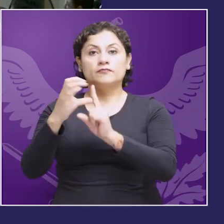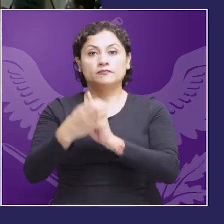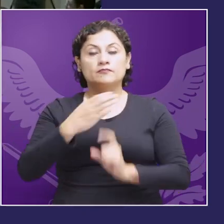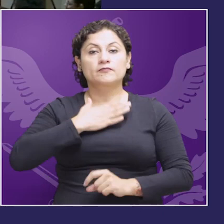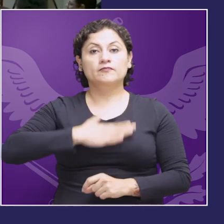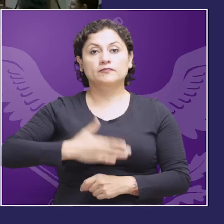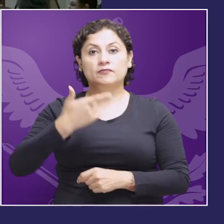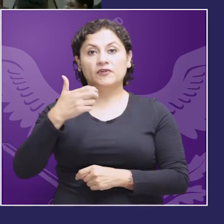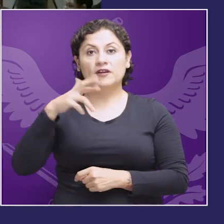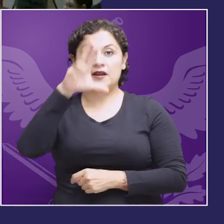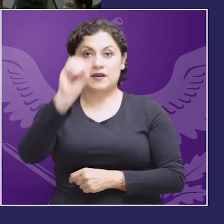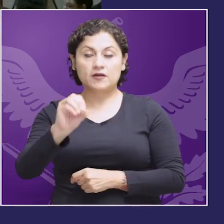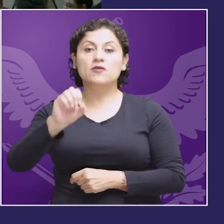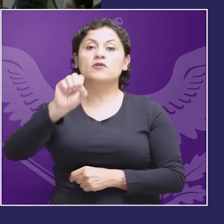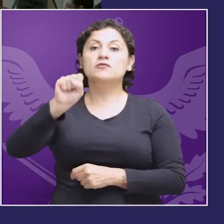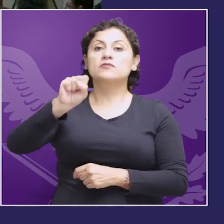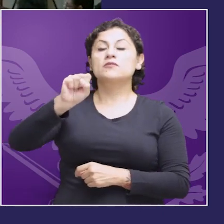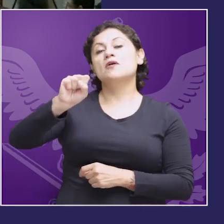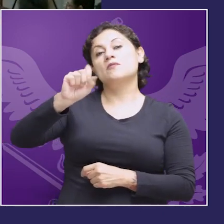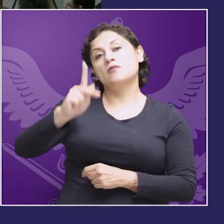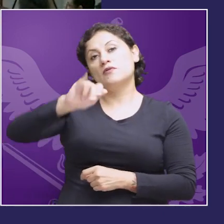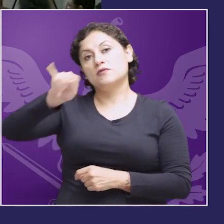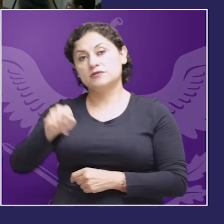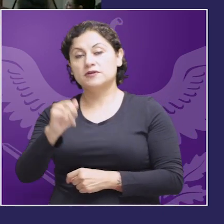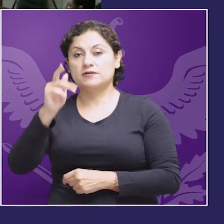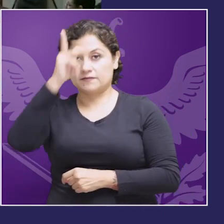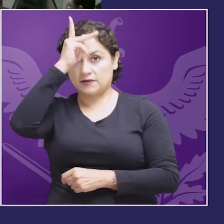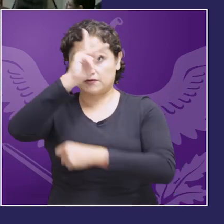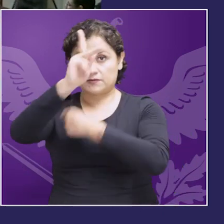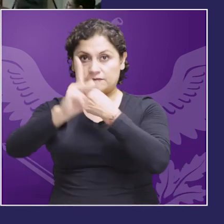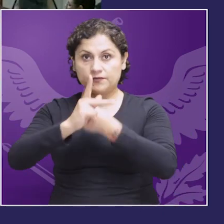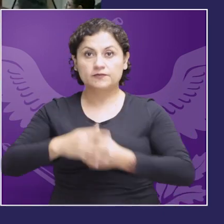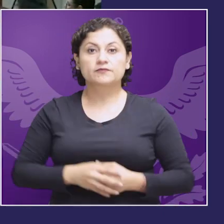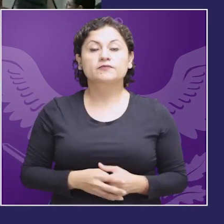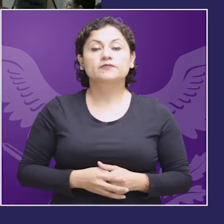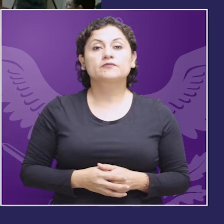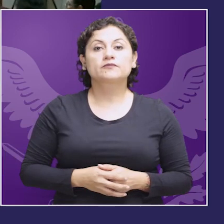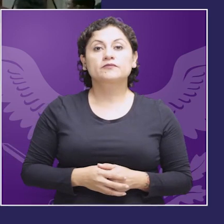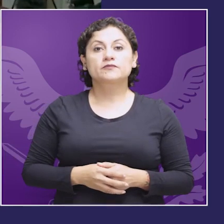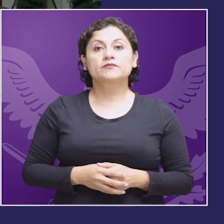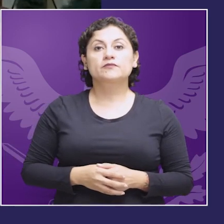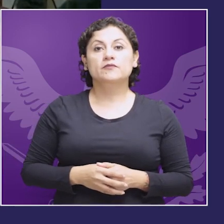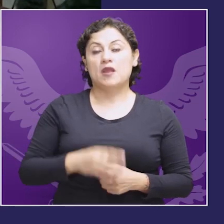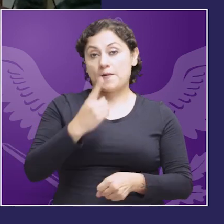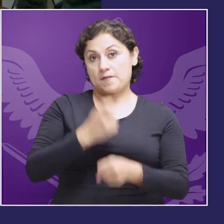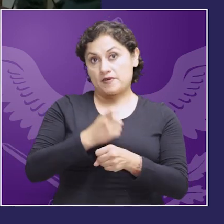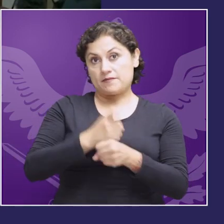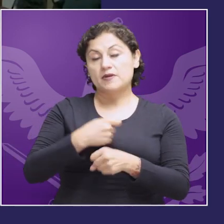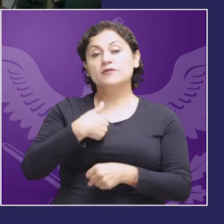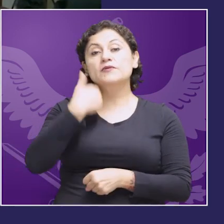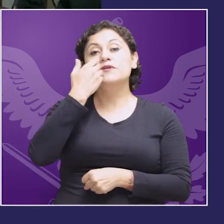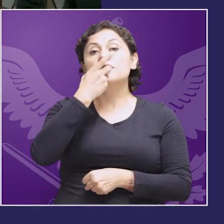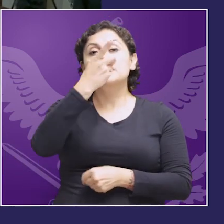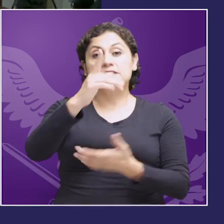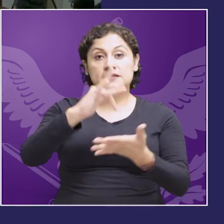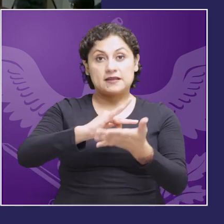Seguidamente escucharemos la exposición grabada de la doctora Janet Laja, secretaria técnica de la Comisión de Justicia de Género del Poder Judicial del Perú.